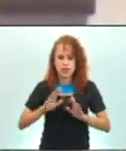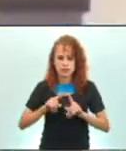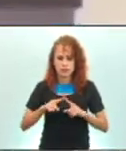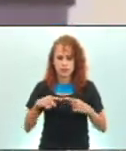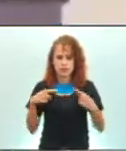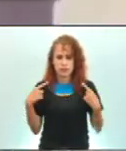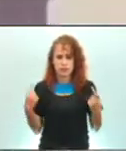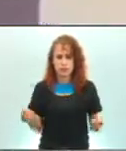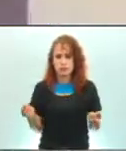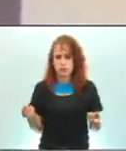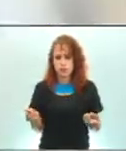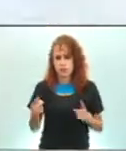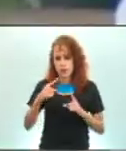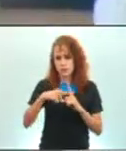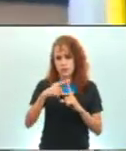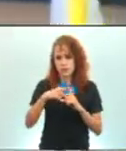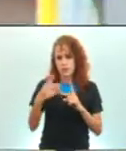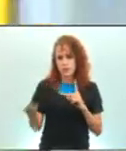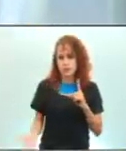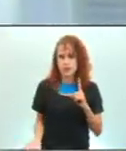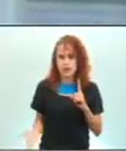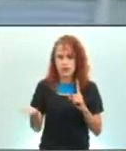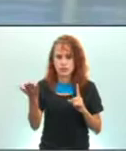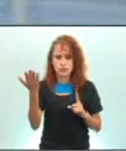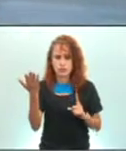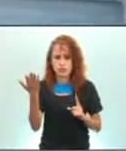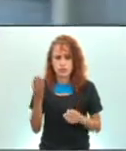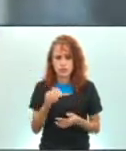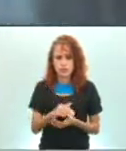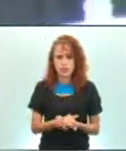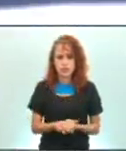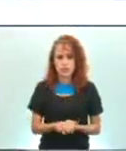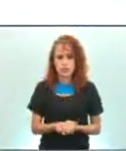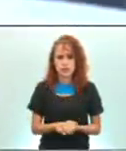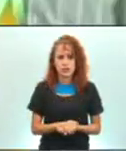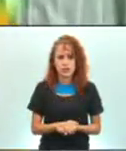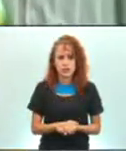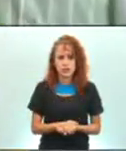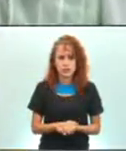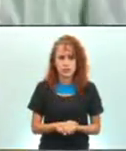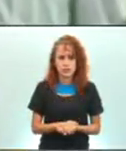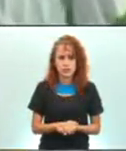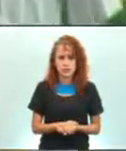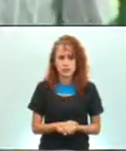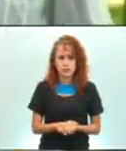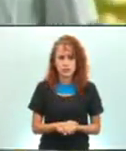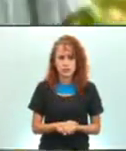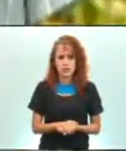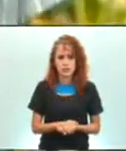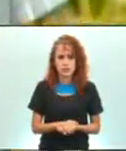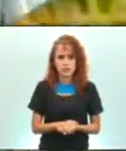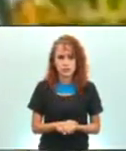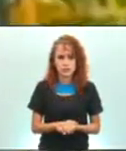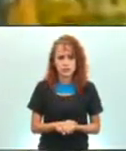¿A qué se debe esta tendencia que parece dispararse en las últimas décadas?